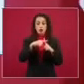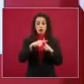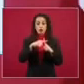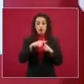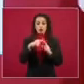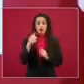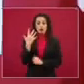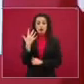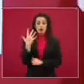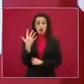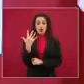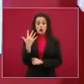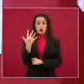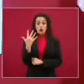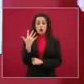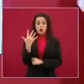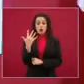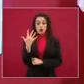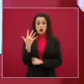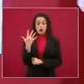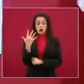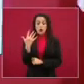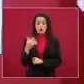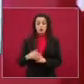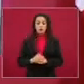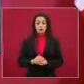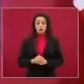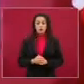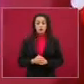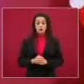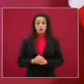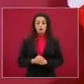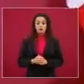Positivas, 5.